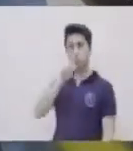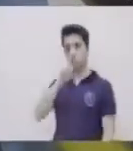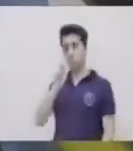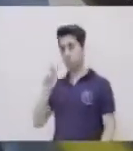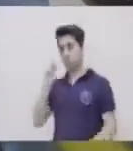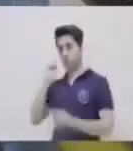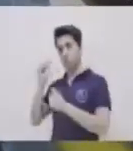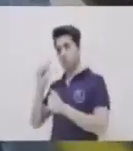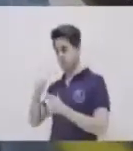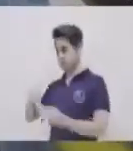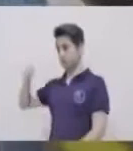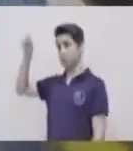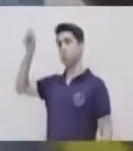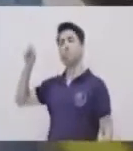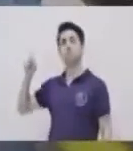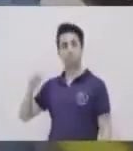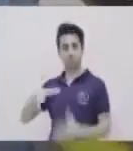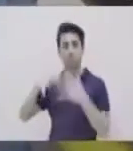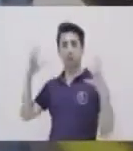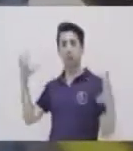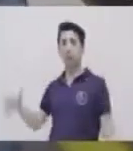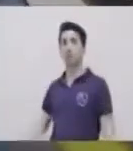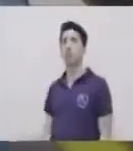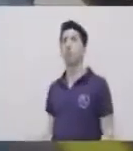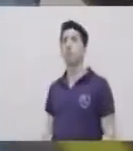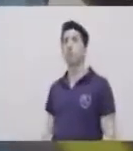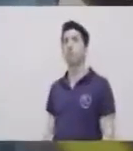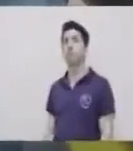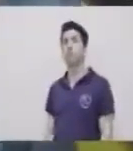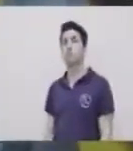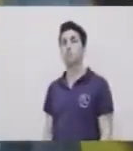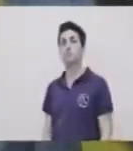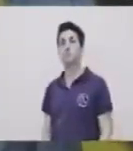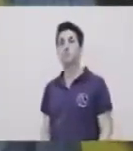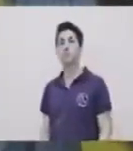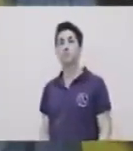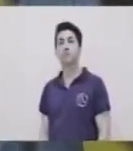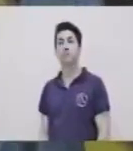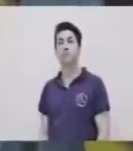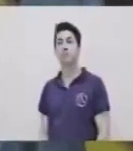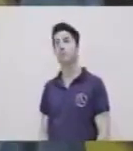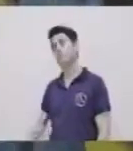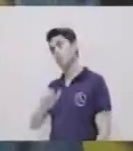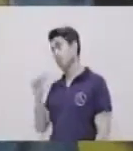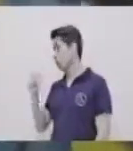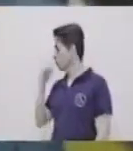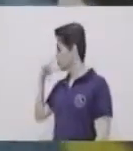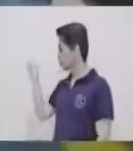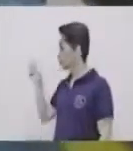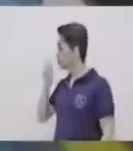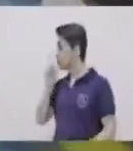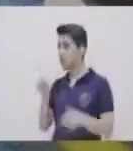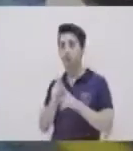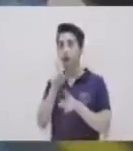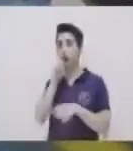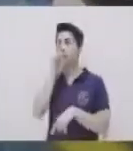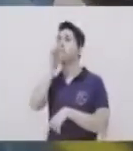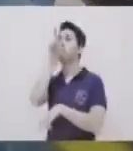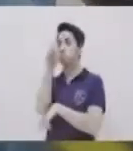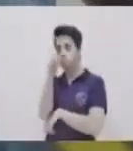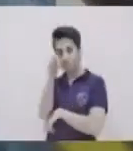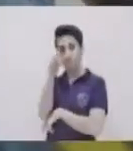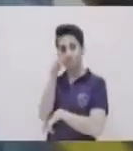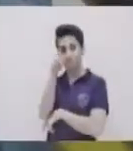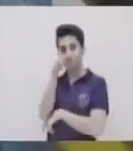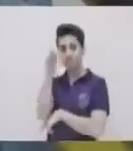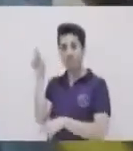era considerablemente grande, ¿verdad? En otro tipo de espacio vamos a encontrar la guacamaya